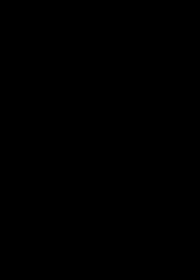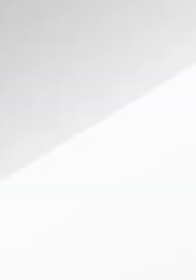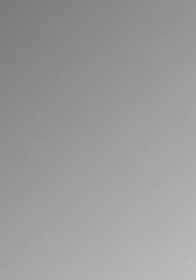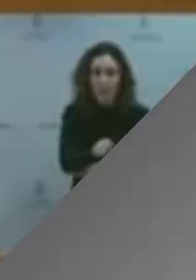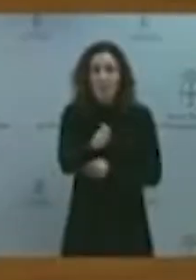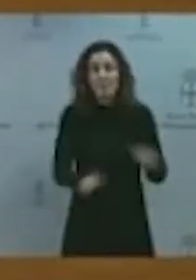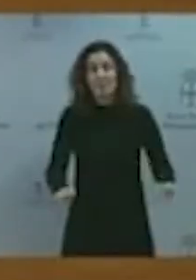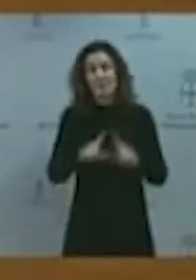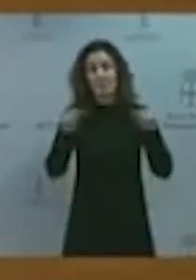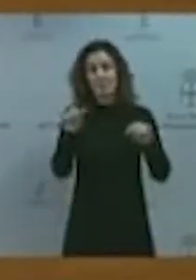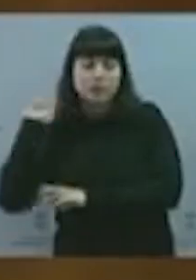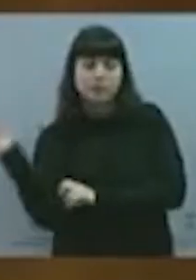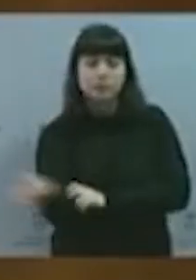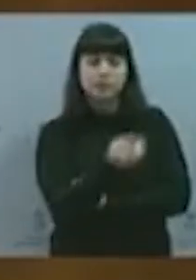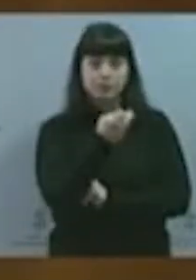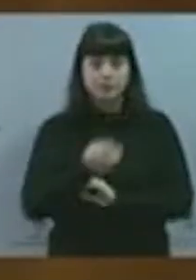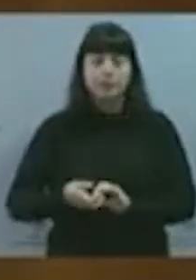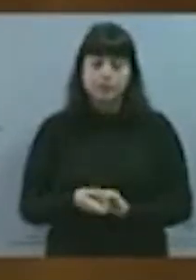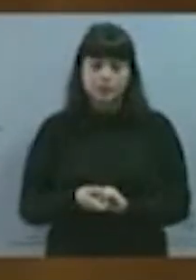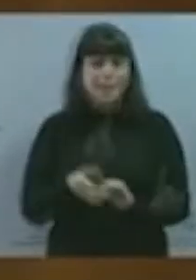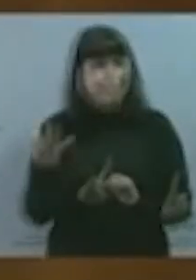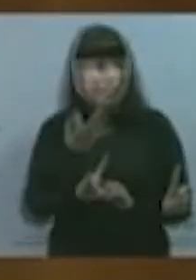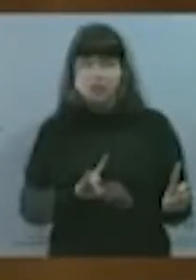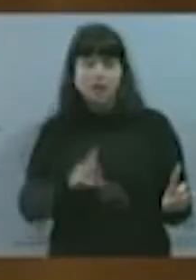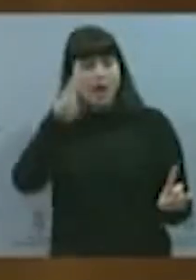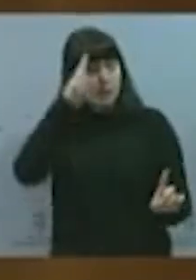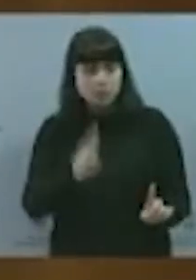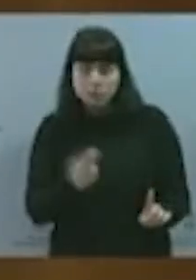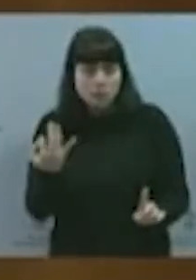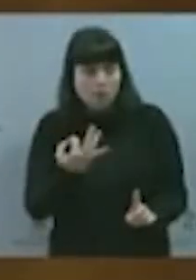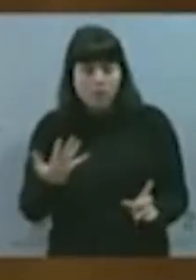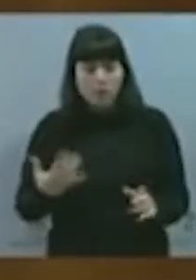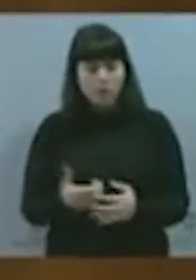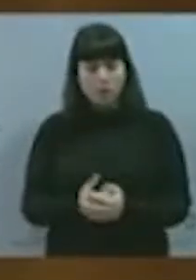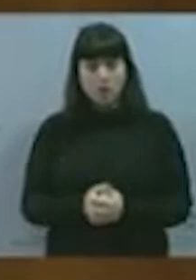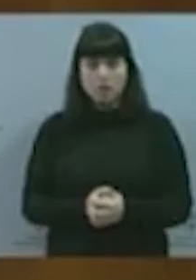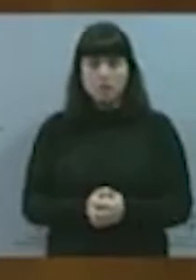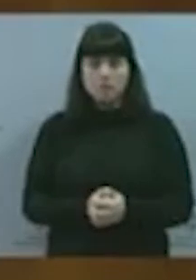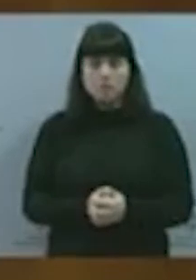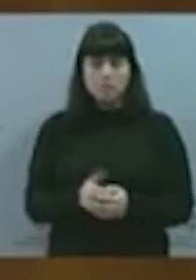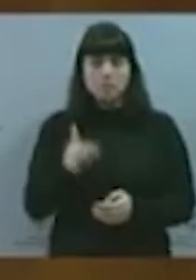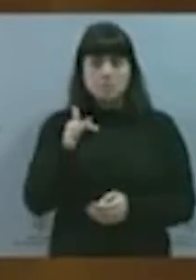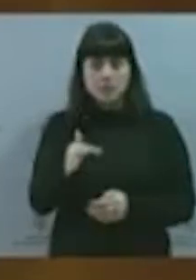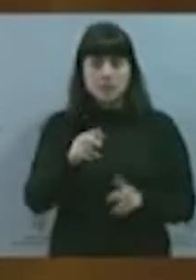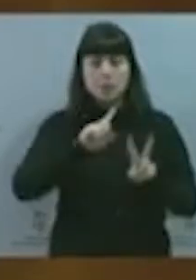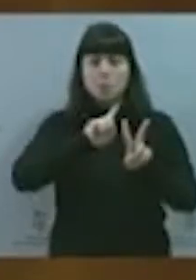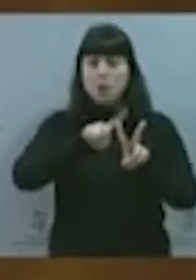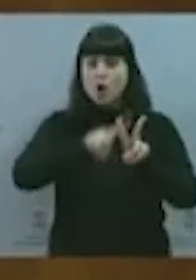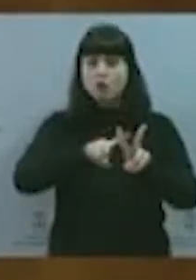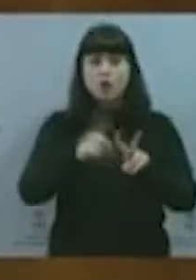Hay que tener jeta y cara dura. Cargan con toda su furia. Vox no es una amenaza, no como otros que quieren